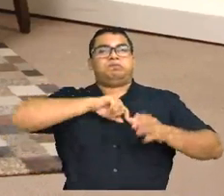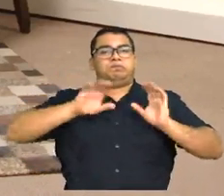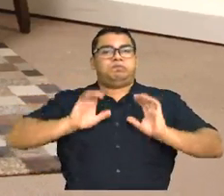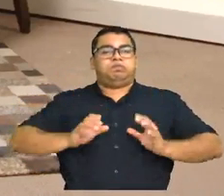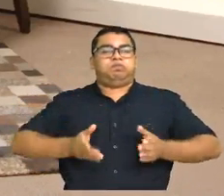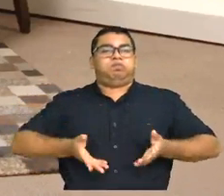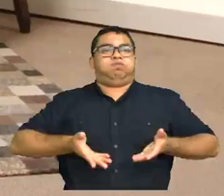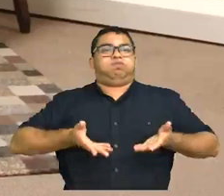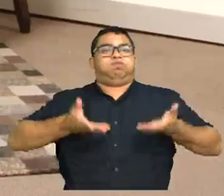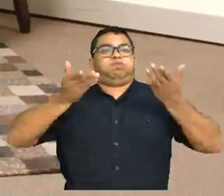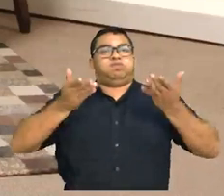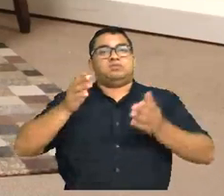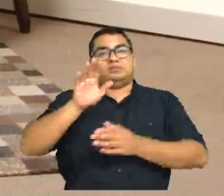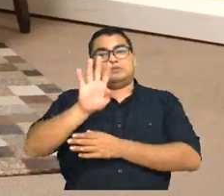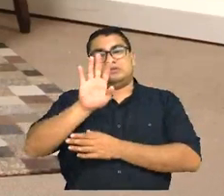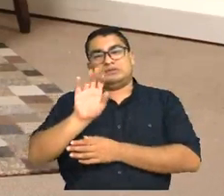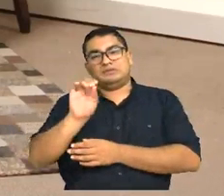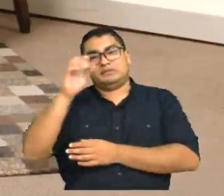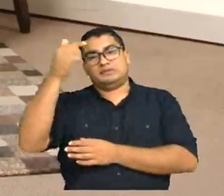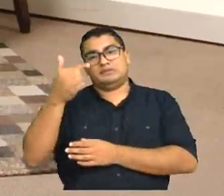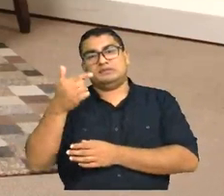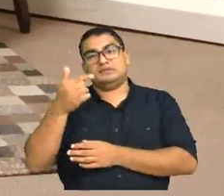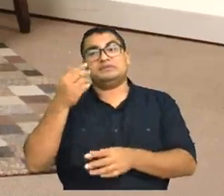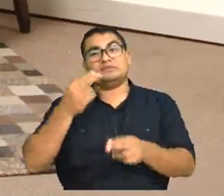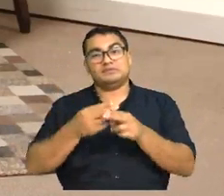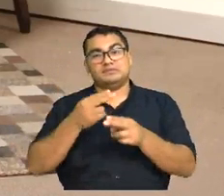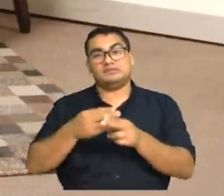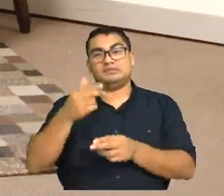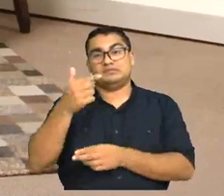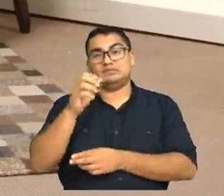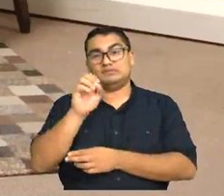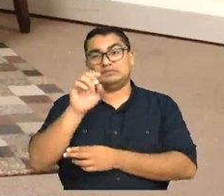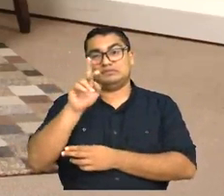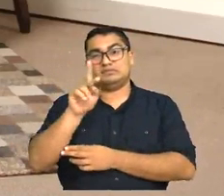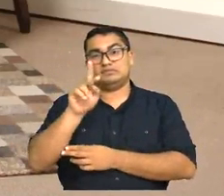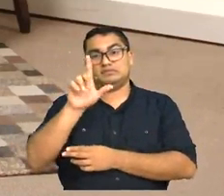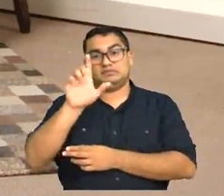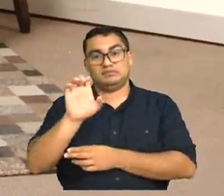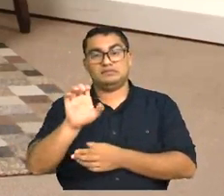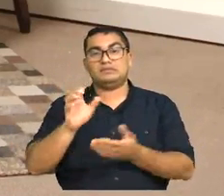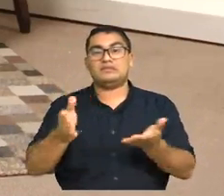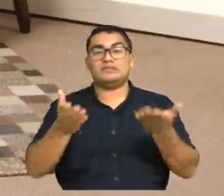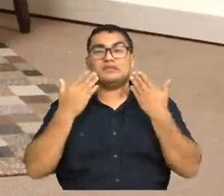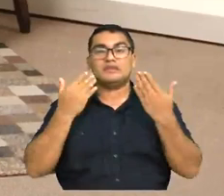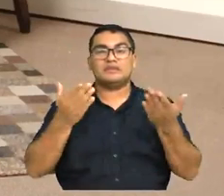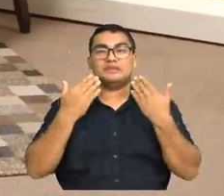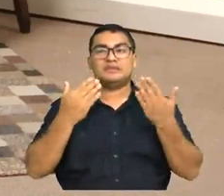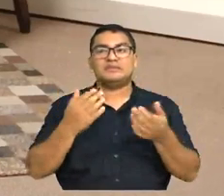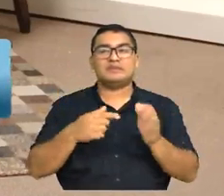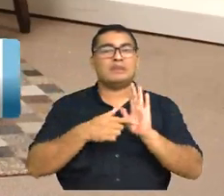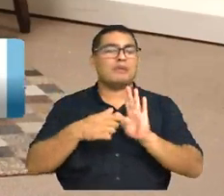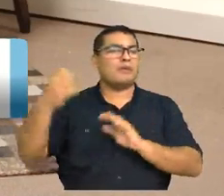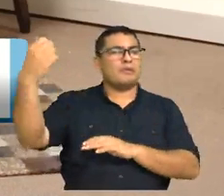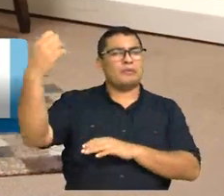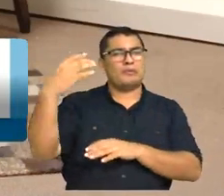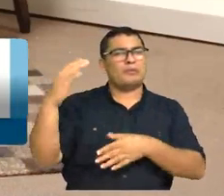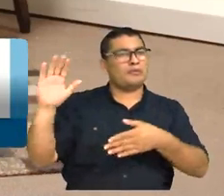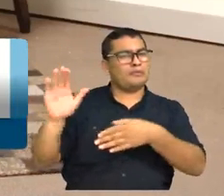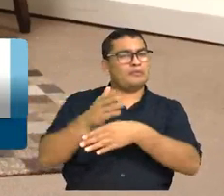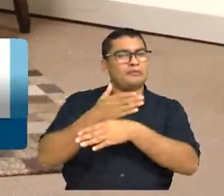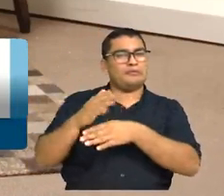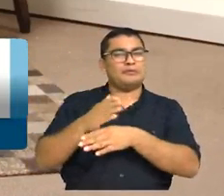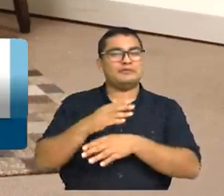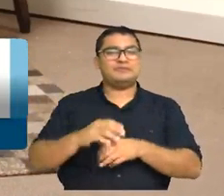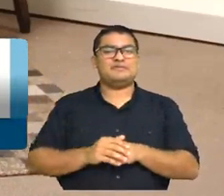hasta 40 grados, y esto es considerado el golpe de calor. No precisamente es por el sol directo al cuerpo. Sí, hay factores externos que usted me